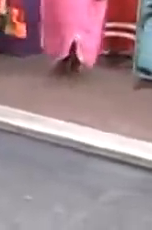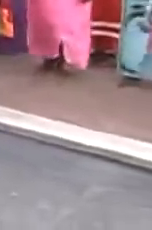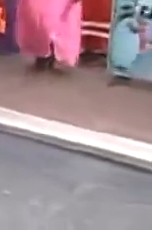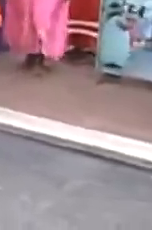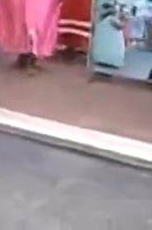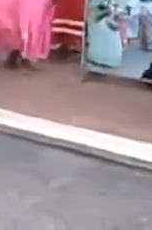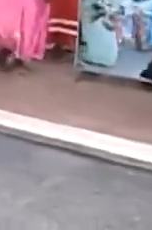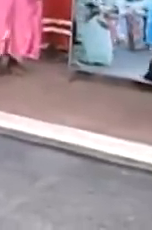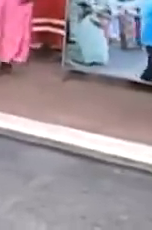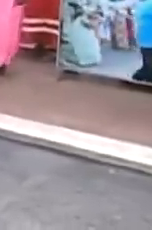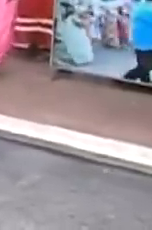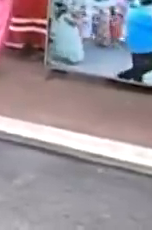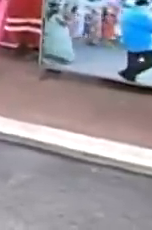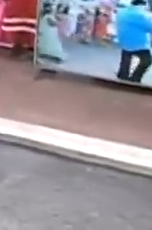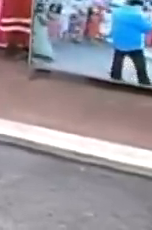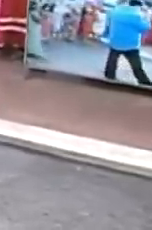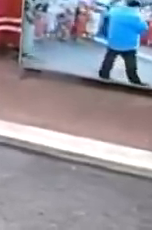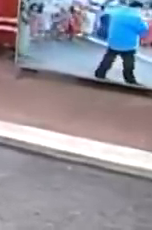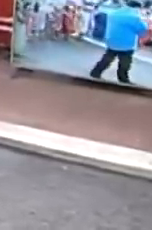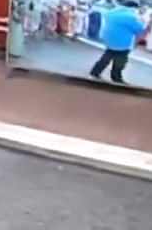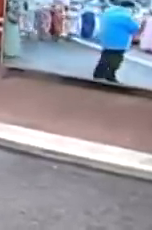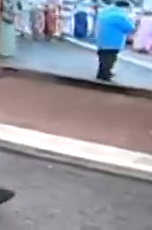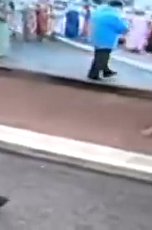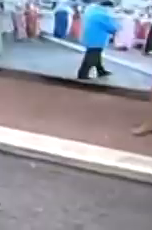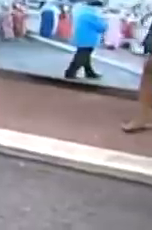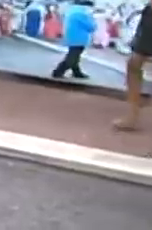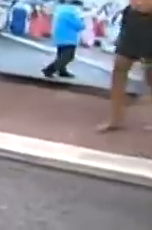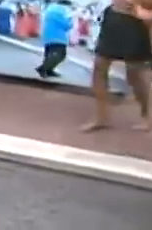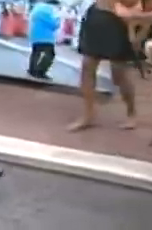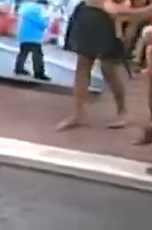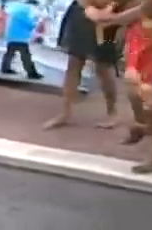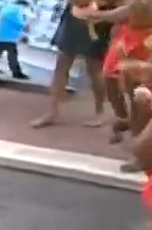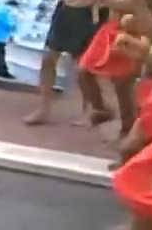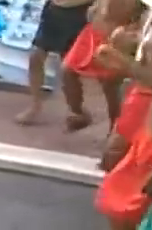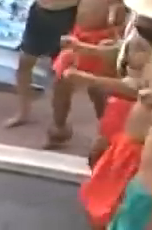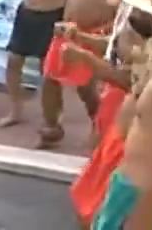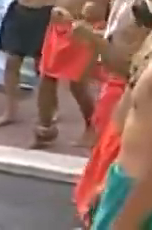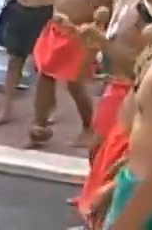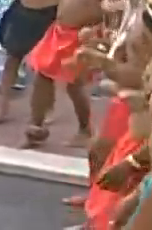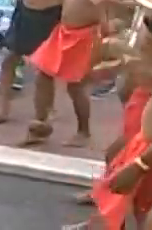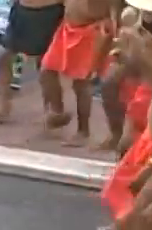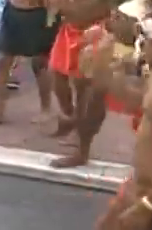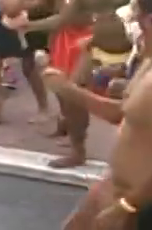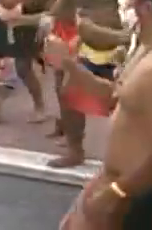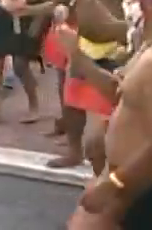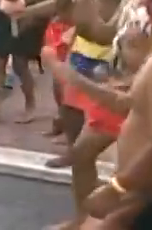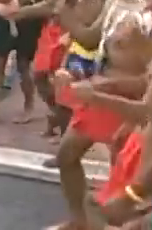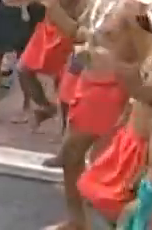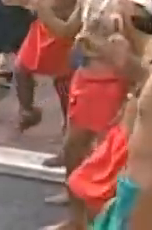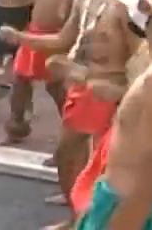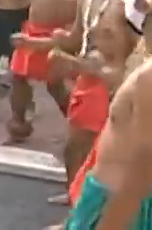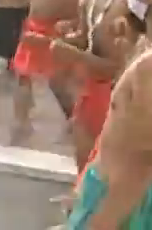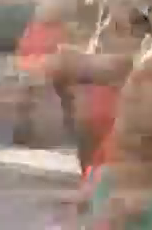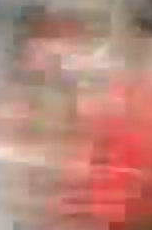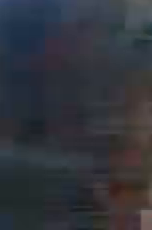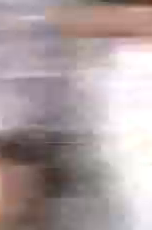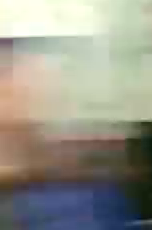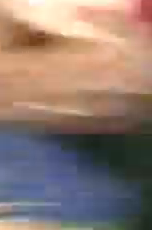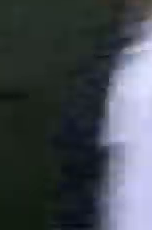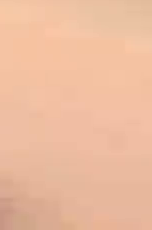maraisa, maraisa, tamatika o bají asida, tata seca o bají ya